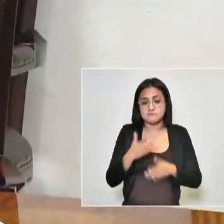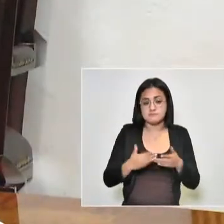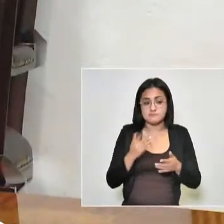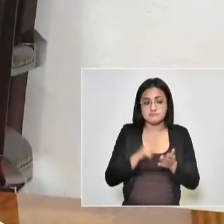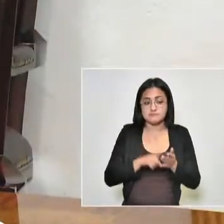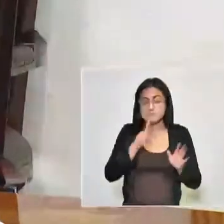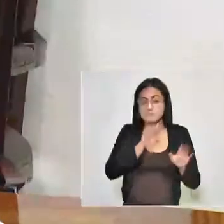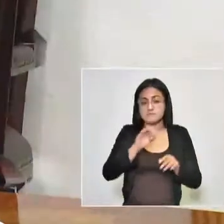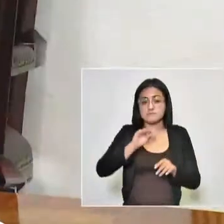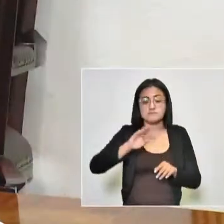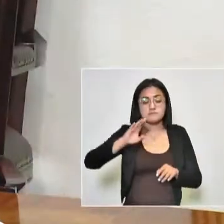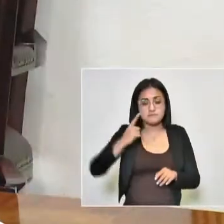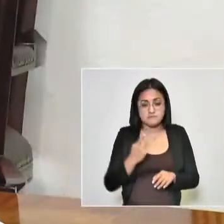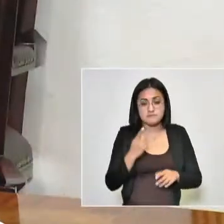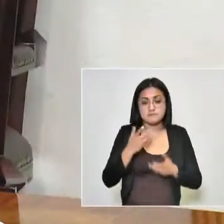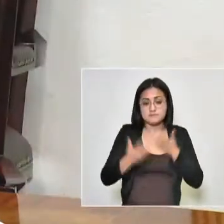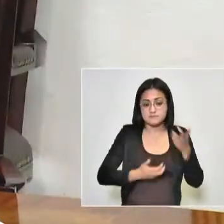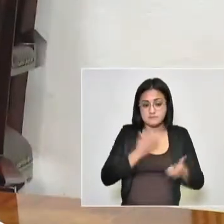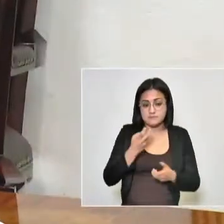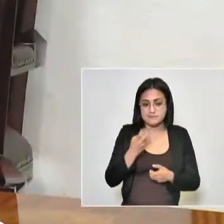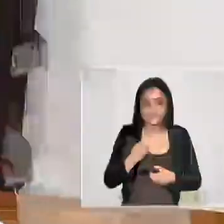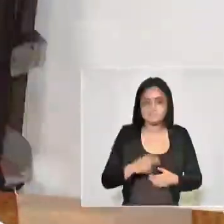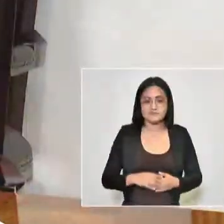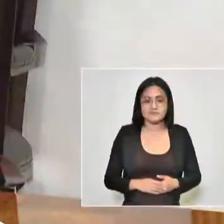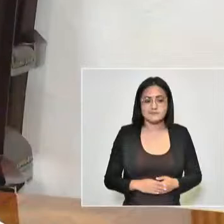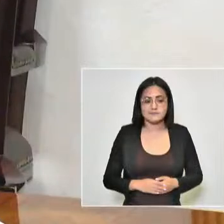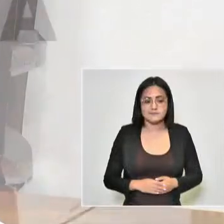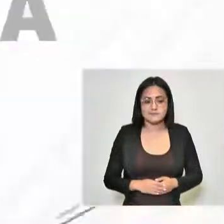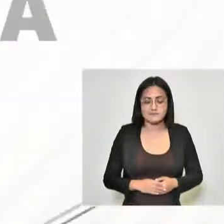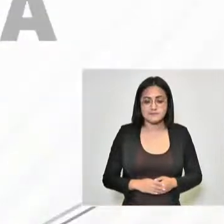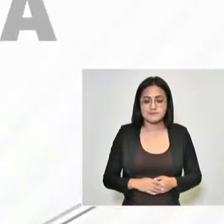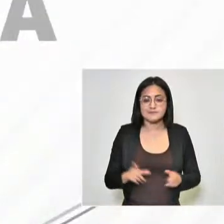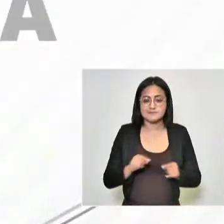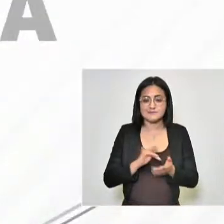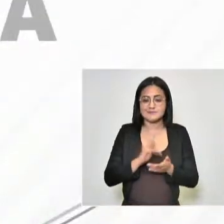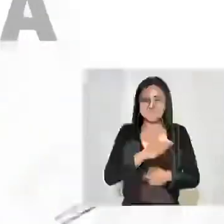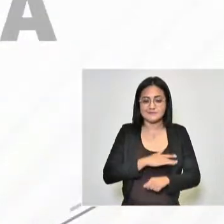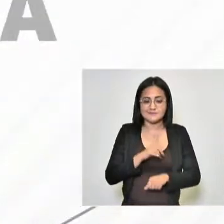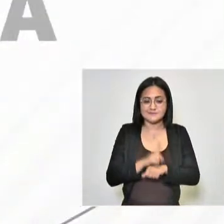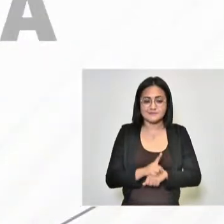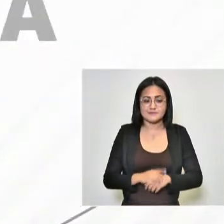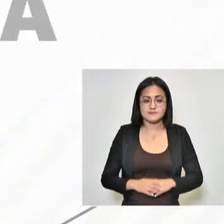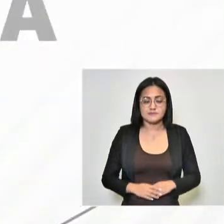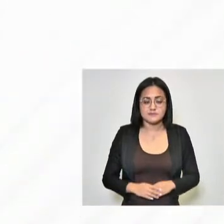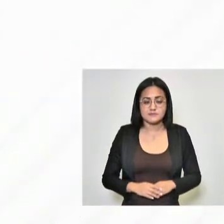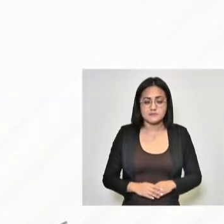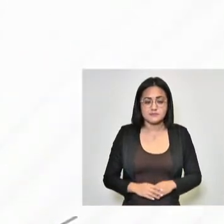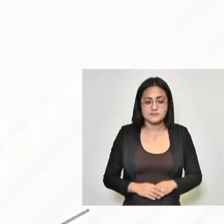1,991 incendios forestales. Es todo, gobernador. Gracias.